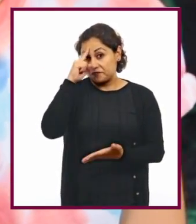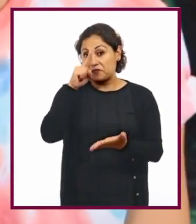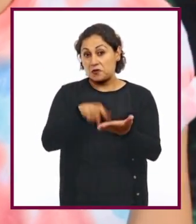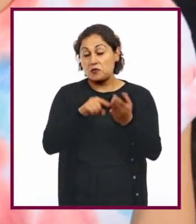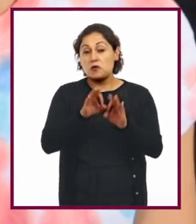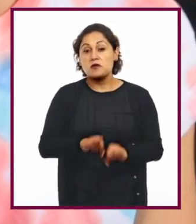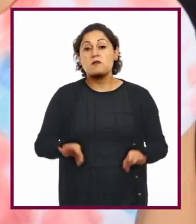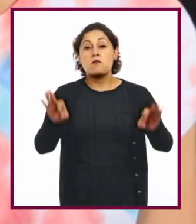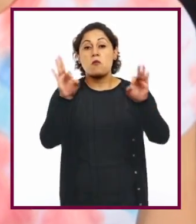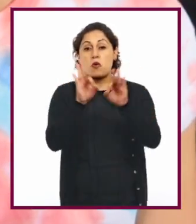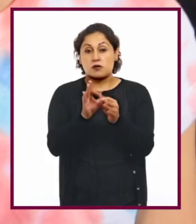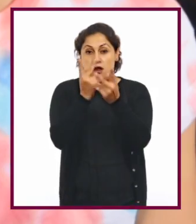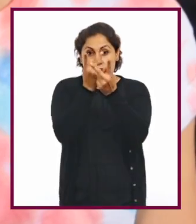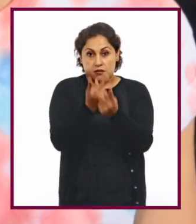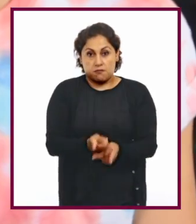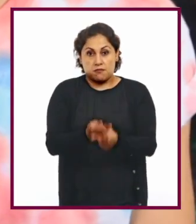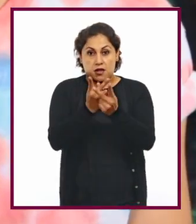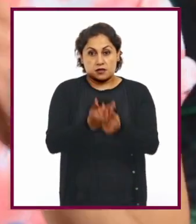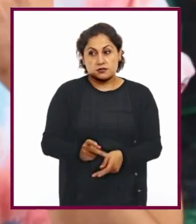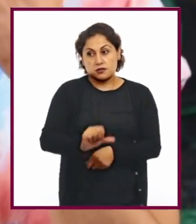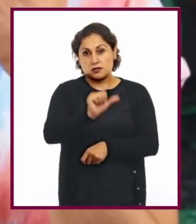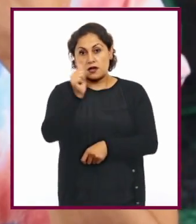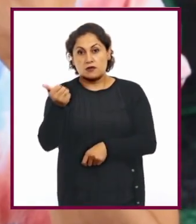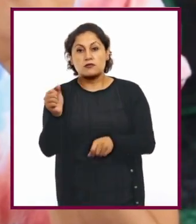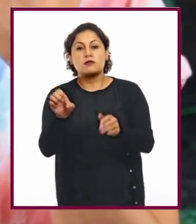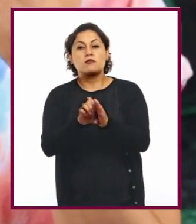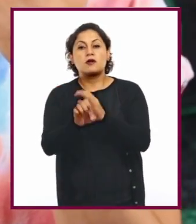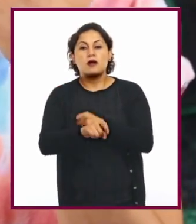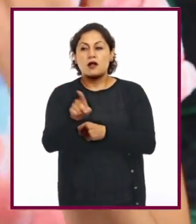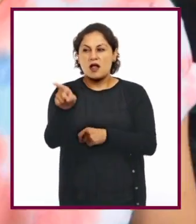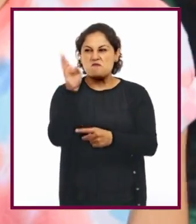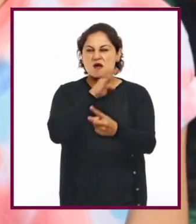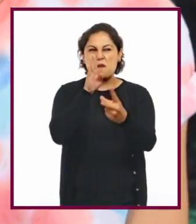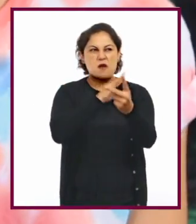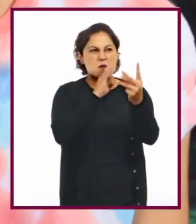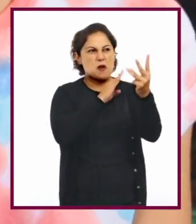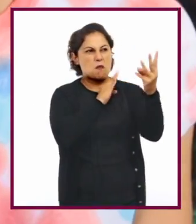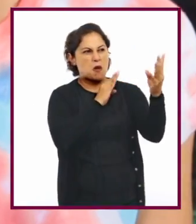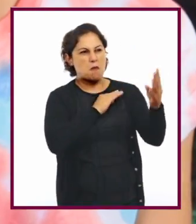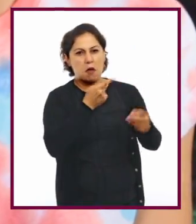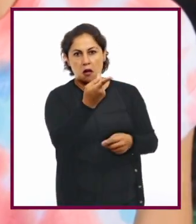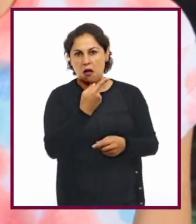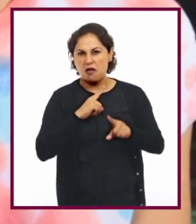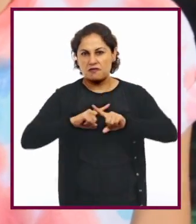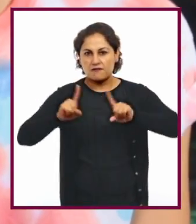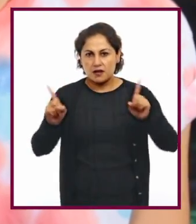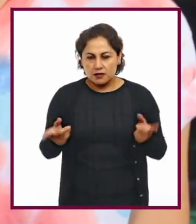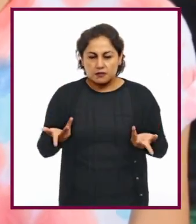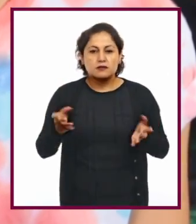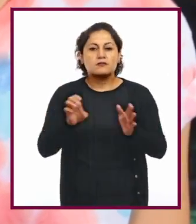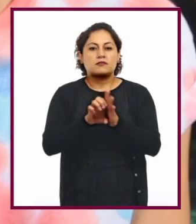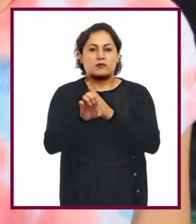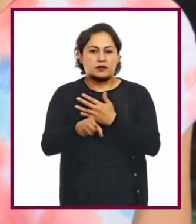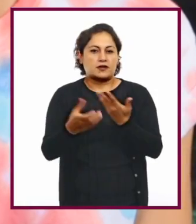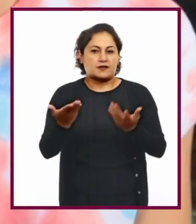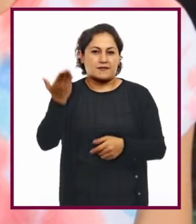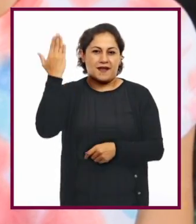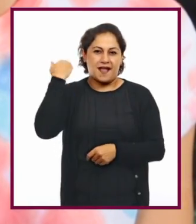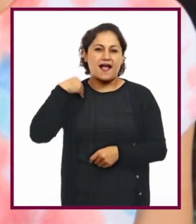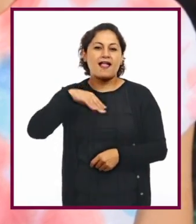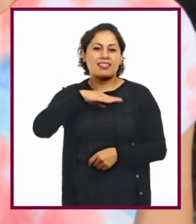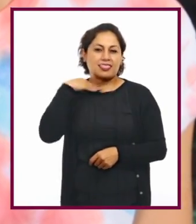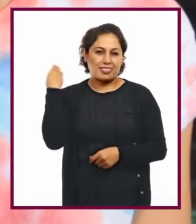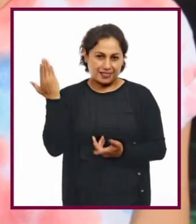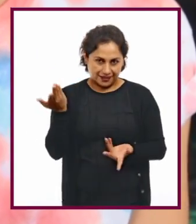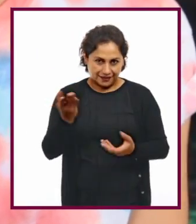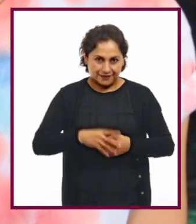me parece importante tener tolerancia con los demás. No podemos ir cortando cabezas a todos los que no piensan igual que nosotros, como en